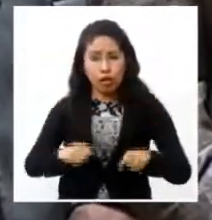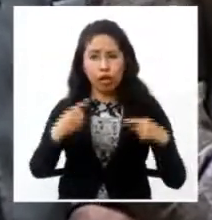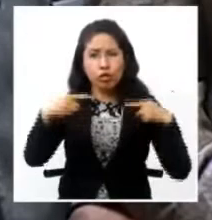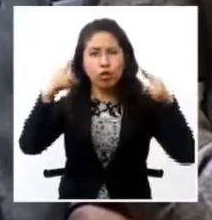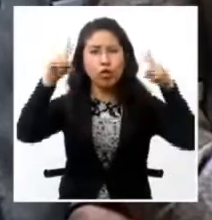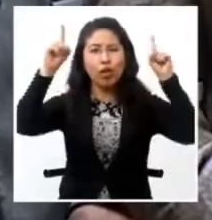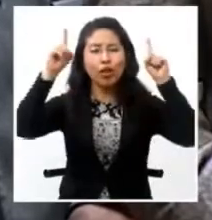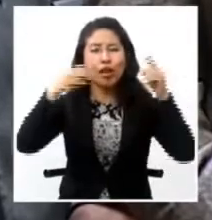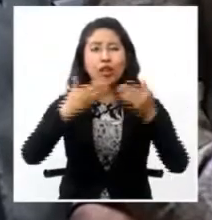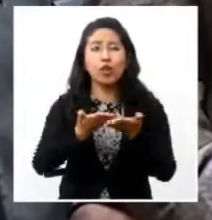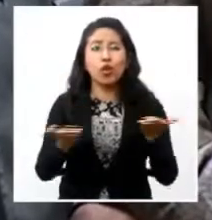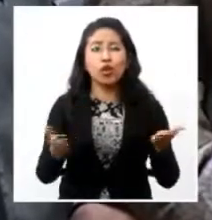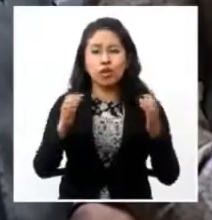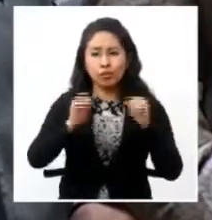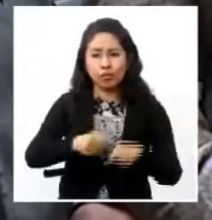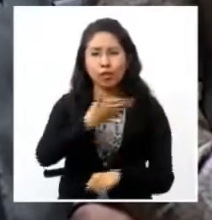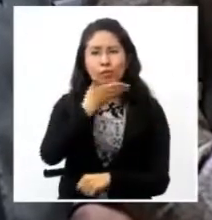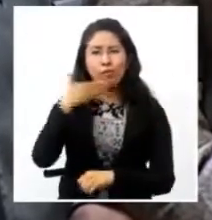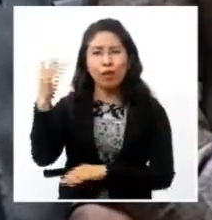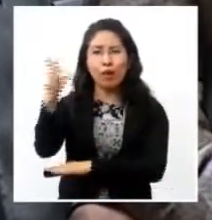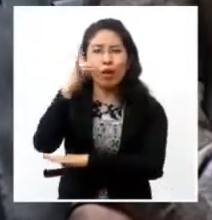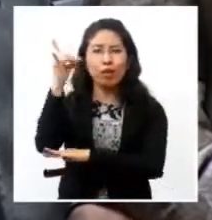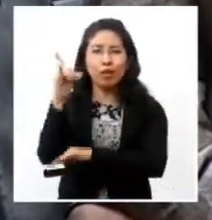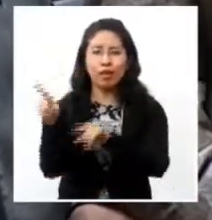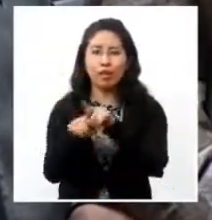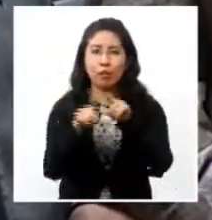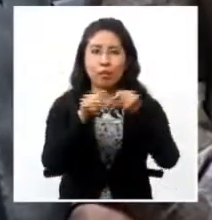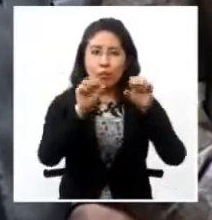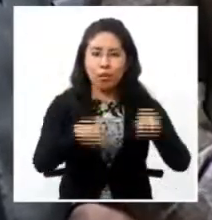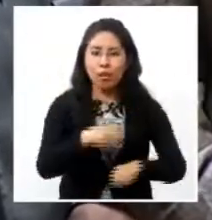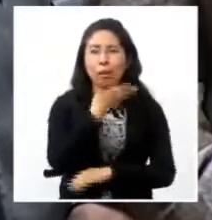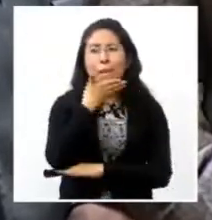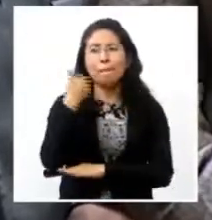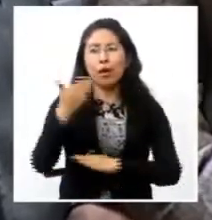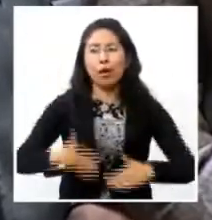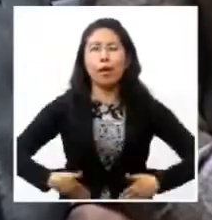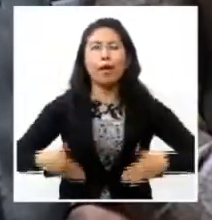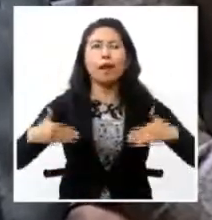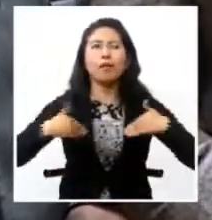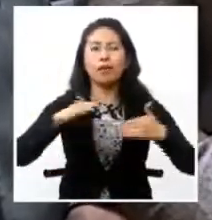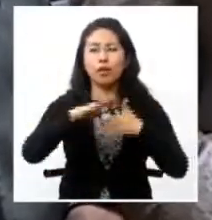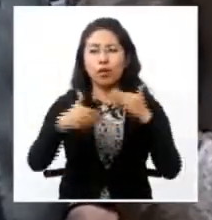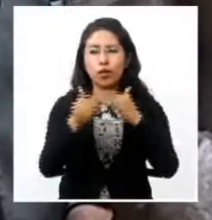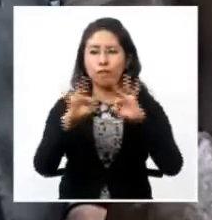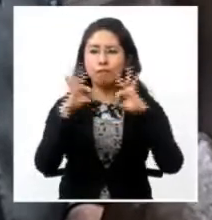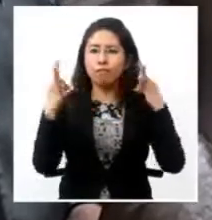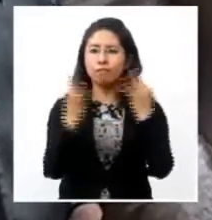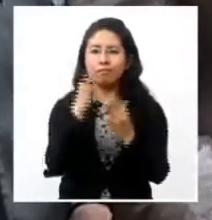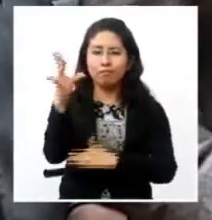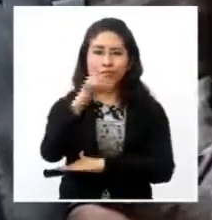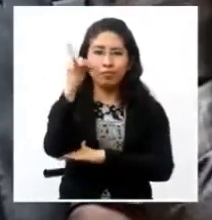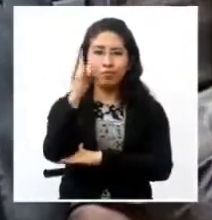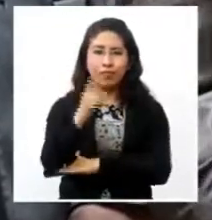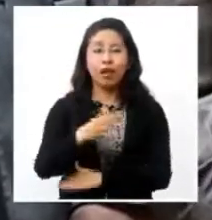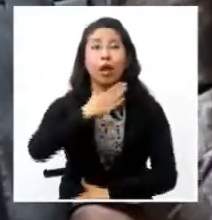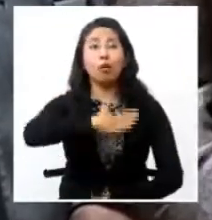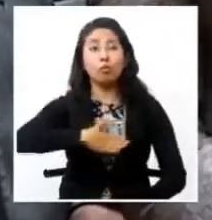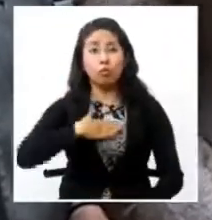para mejorar Bolivia y para mejorar la vida de las familias bolivianas.